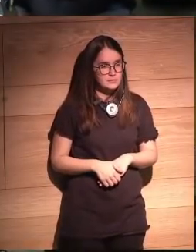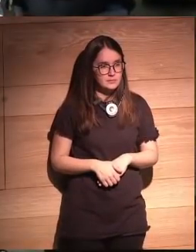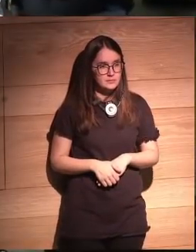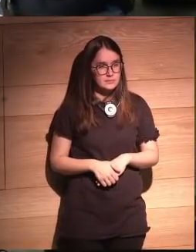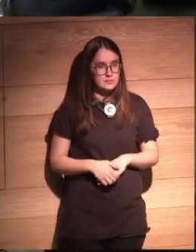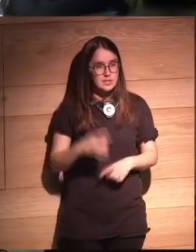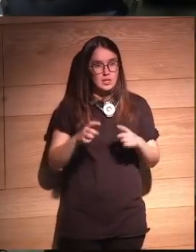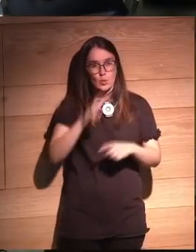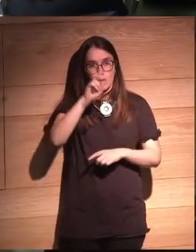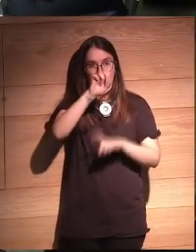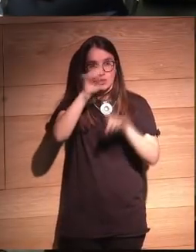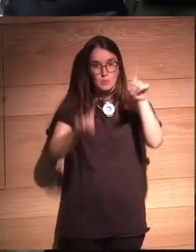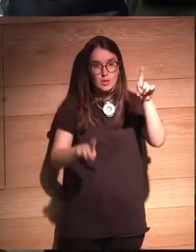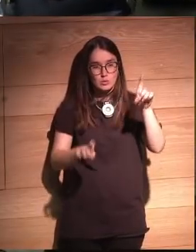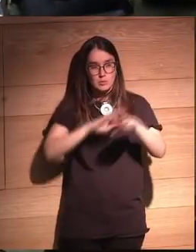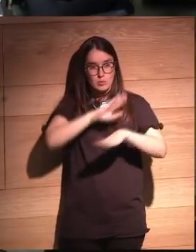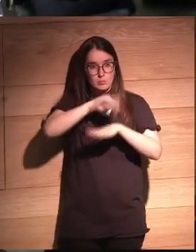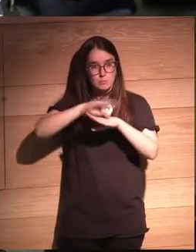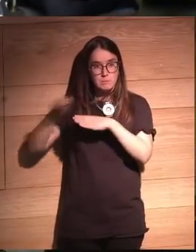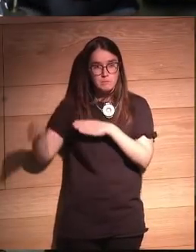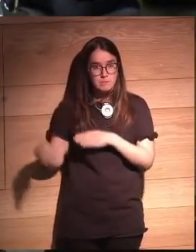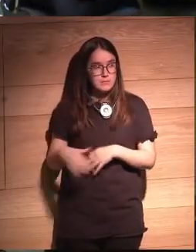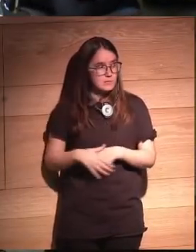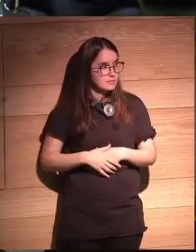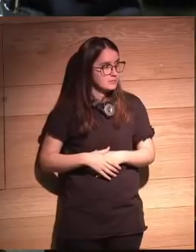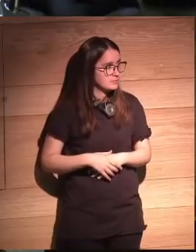¿Alguna otra cuestión por recoger?